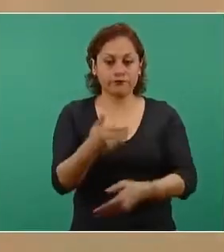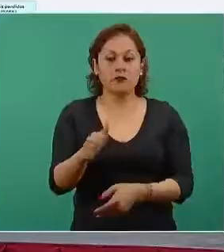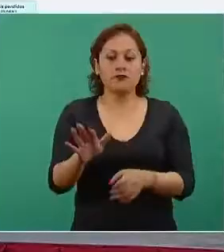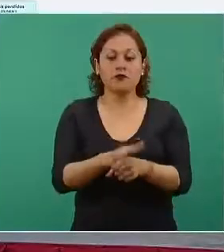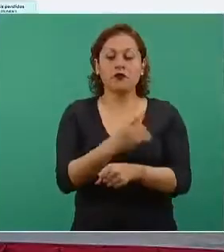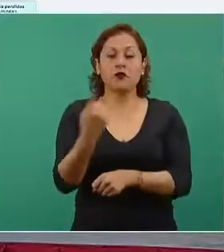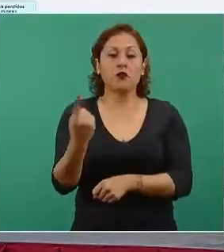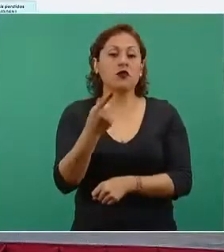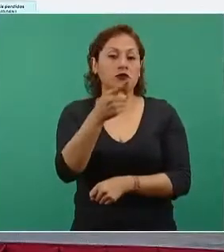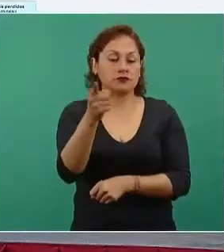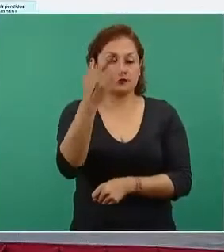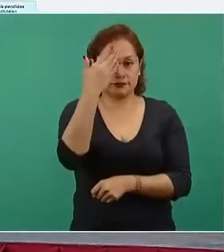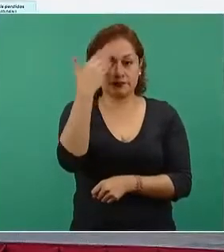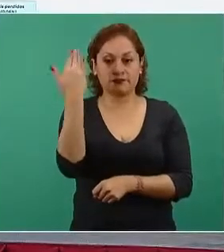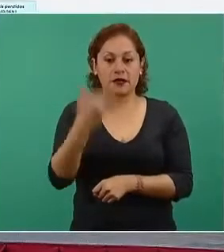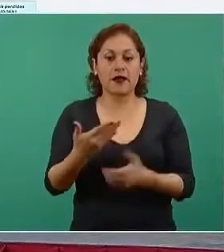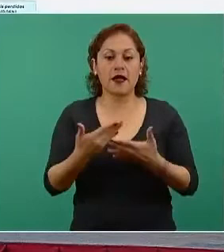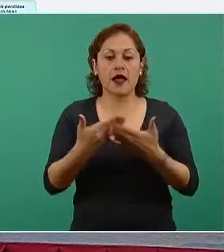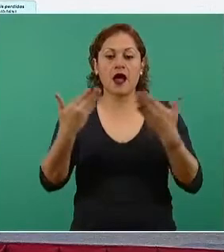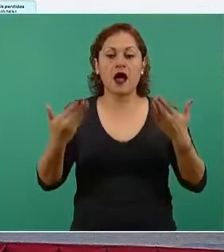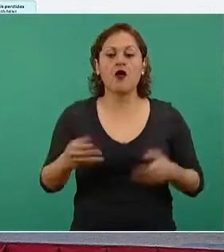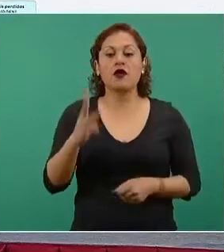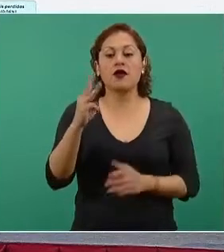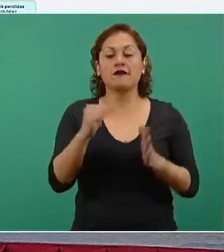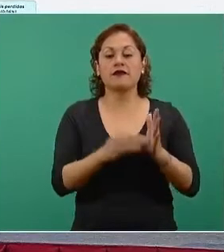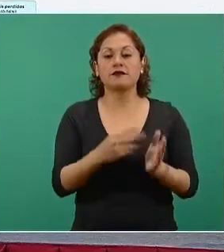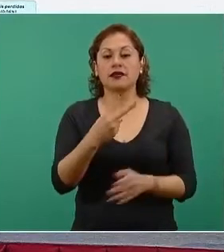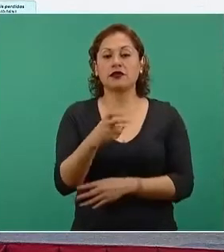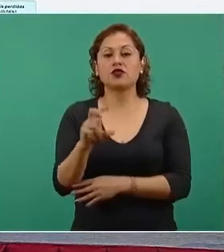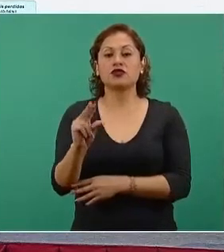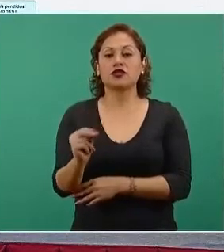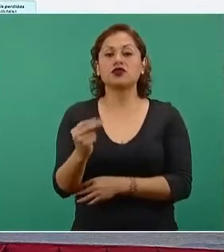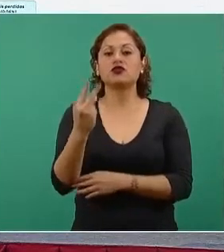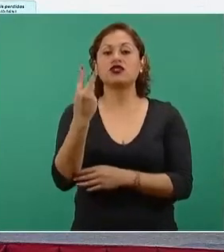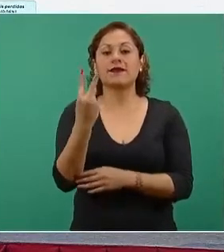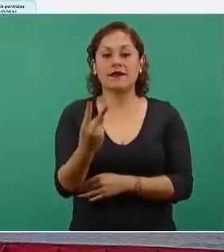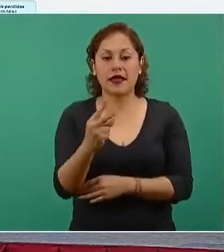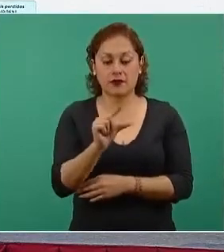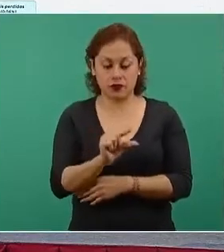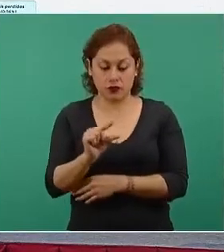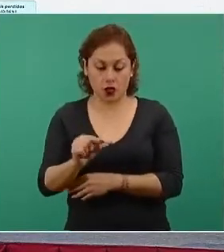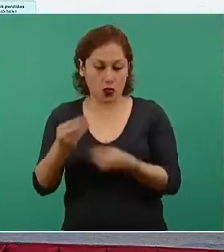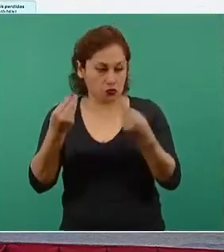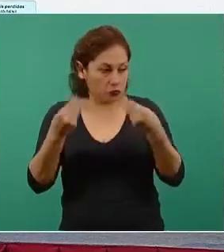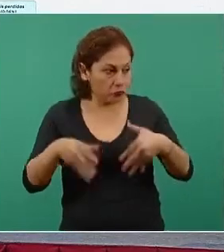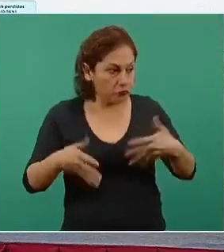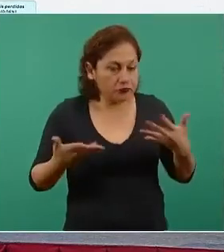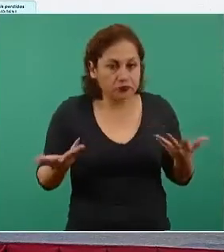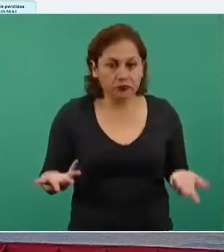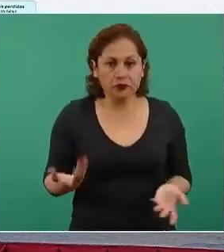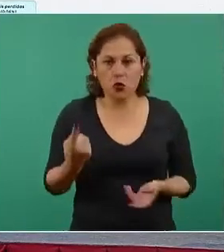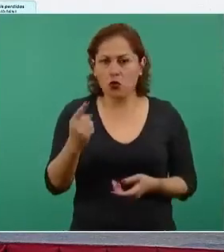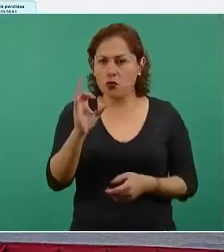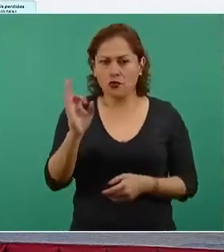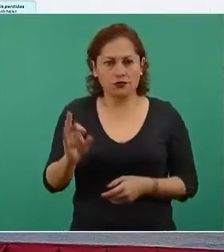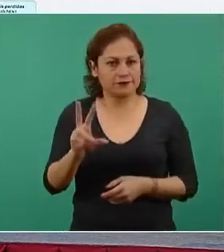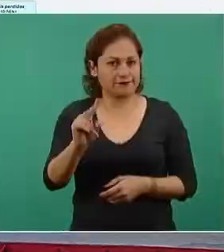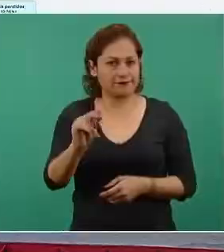solo tenemos 3,282 dosis perdidas, que esto ni siquiera equivale a un 1%, equivale al